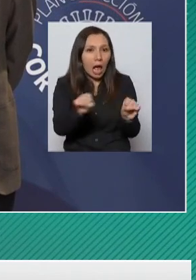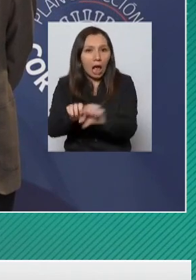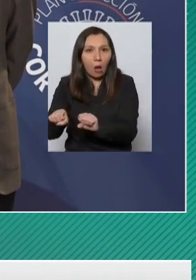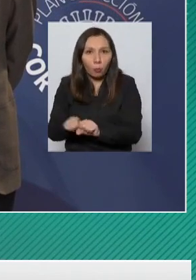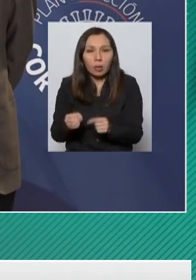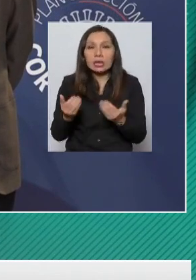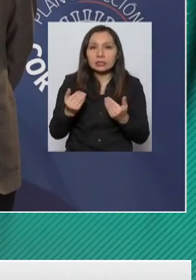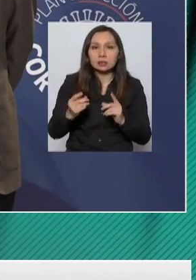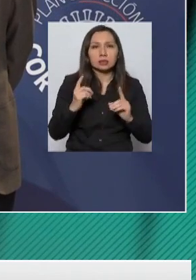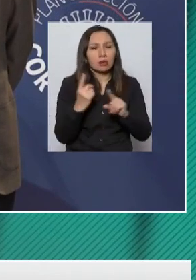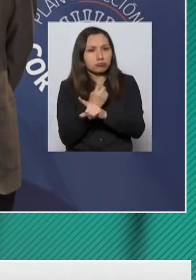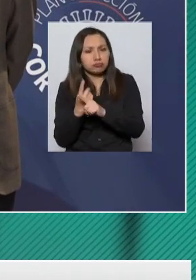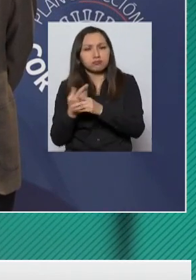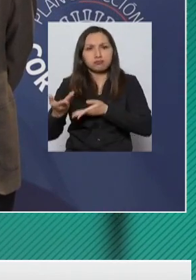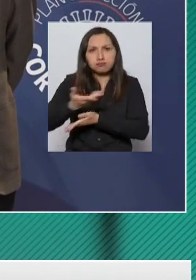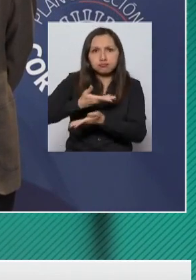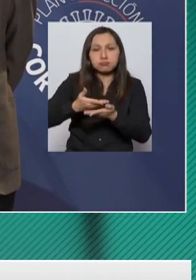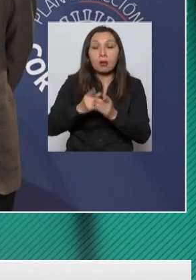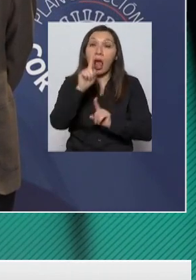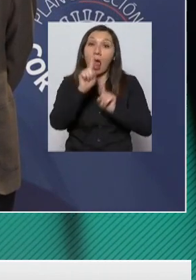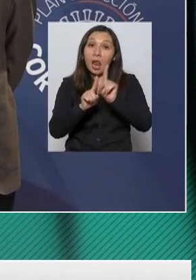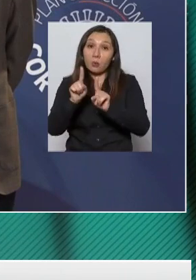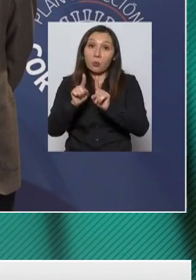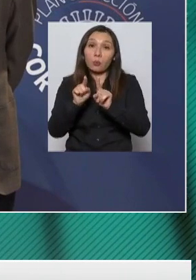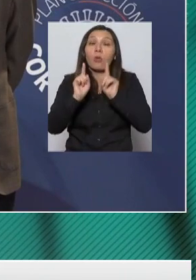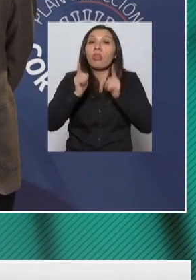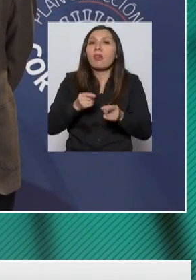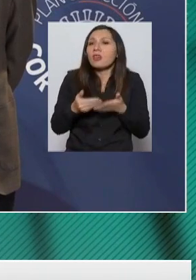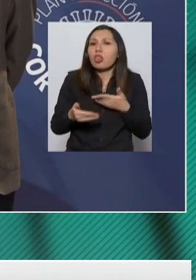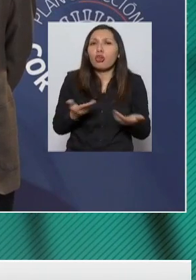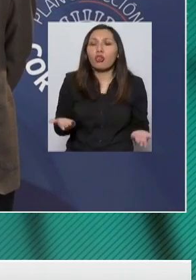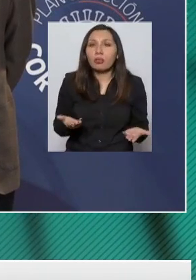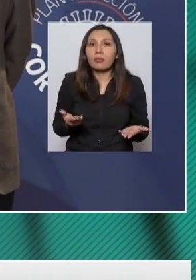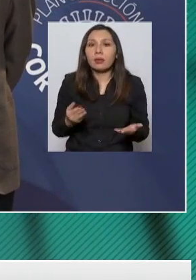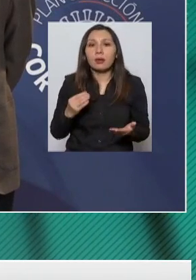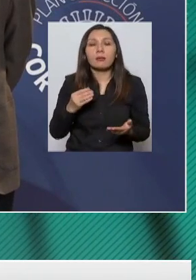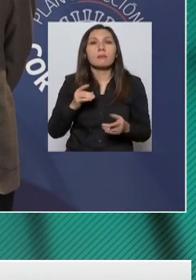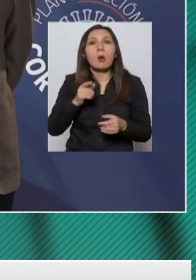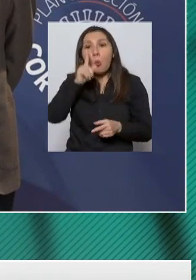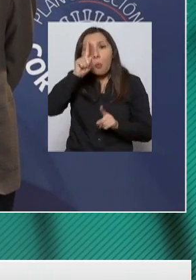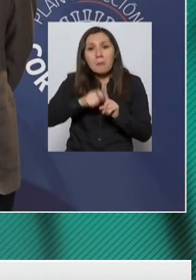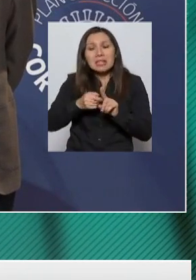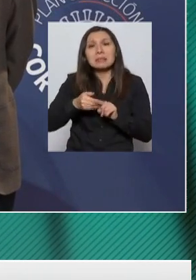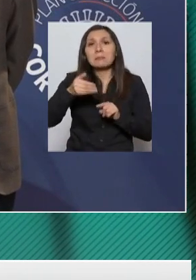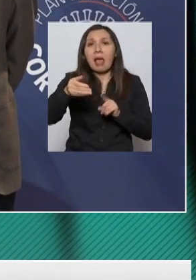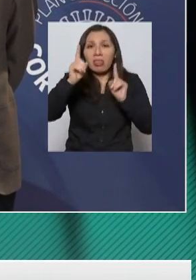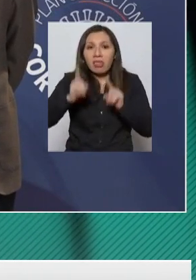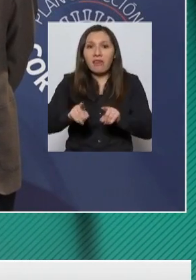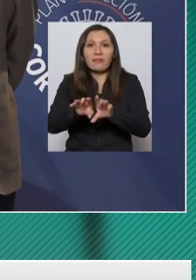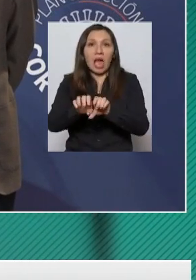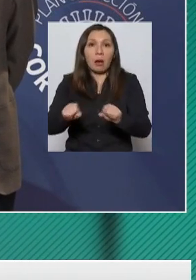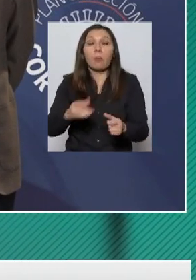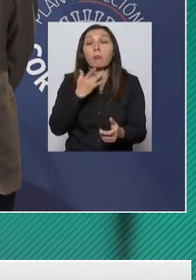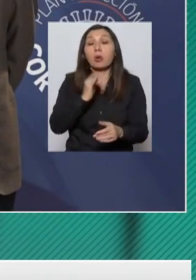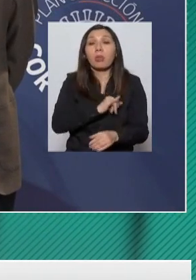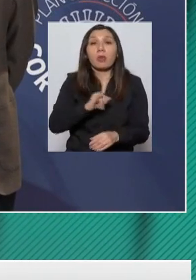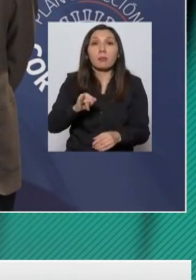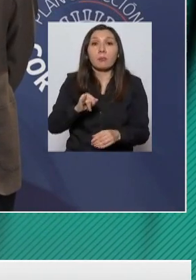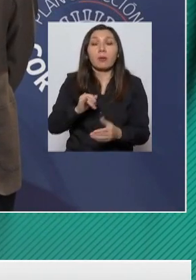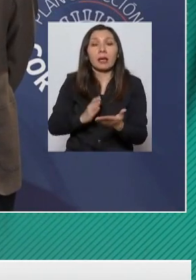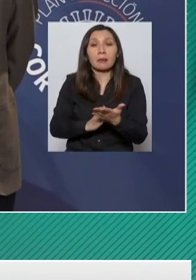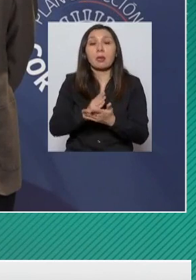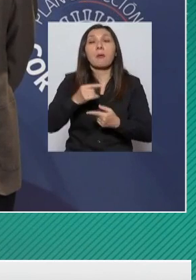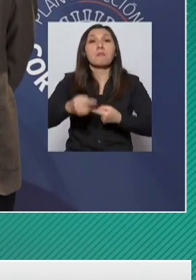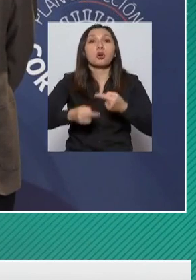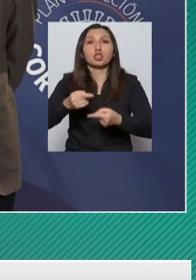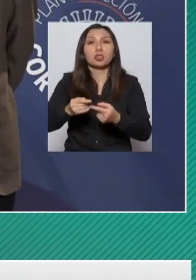requieren diálogo y algunas de ellas se tienen que tomar a más tardar en un mes más porque después ya se gatilla